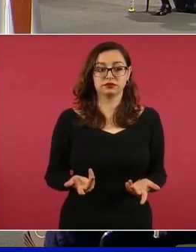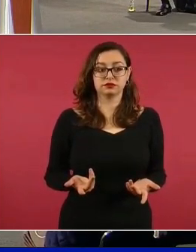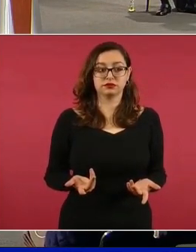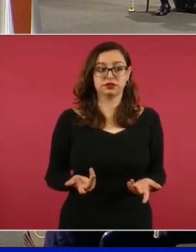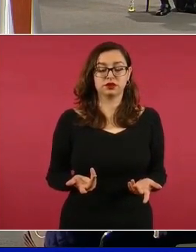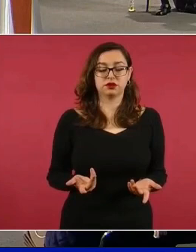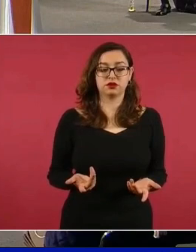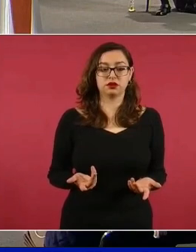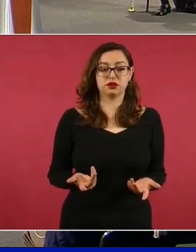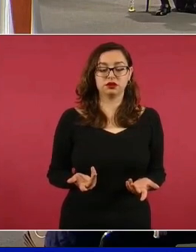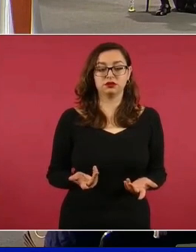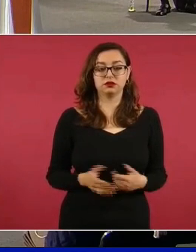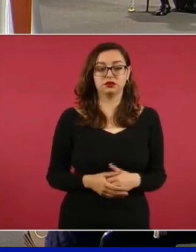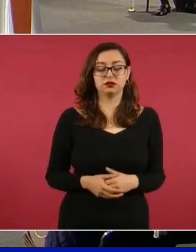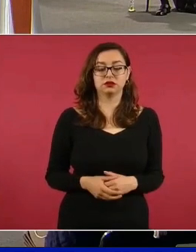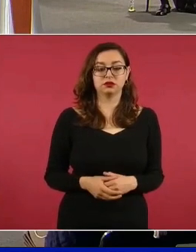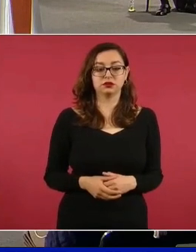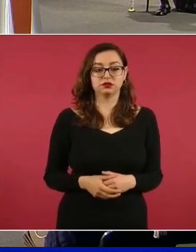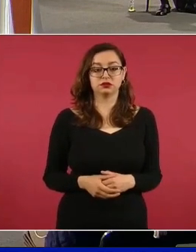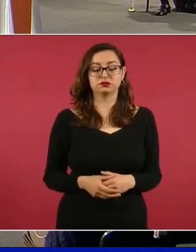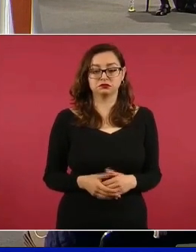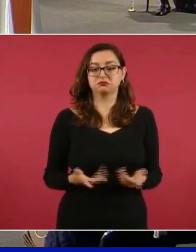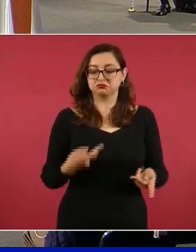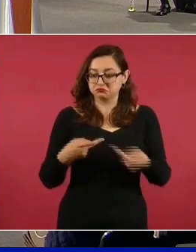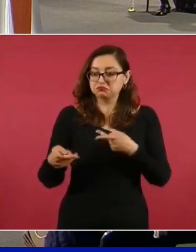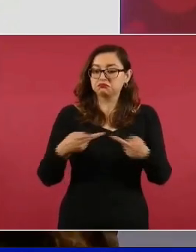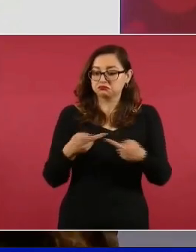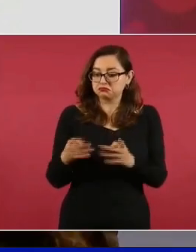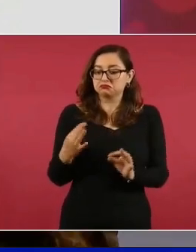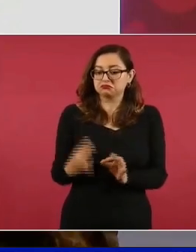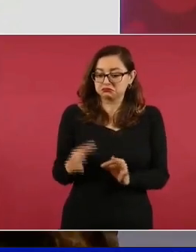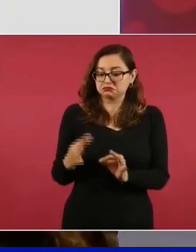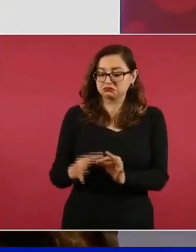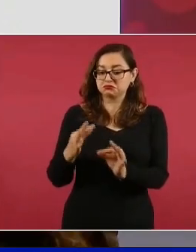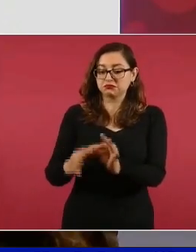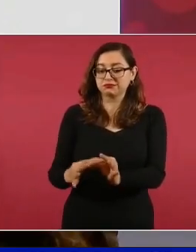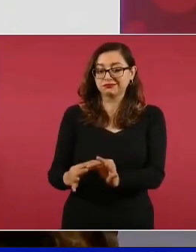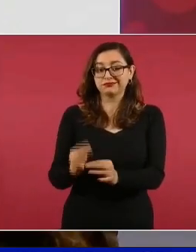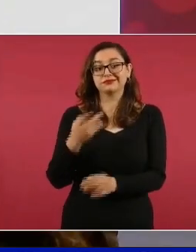ha resultado la estrategia. Ahora vamos